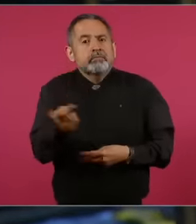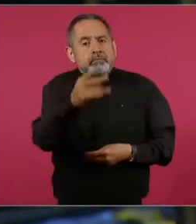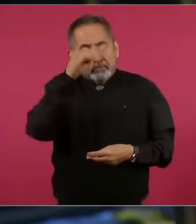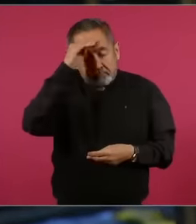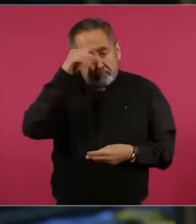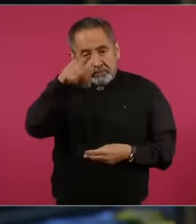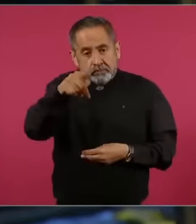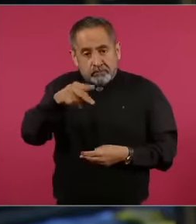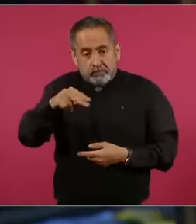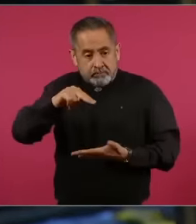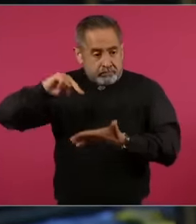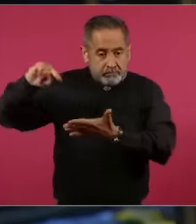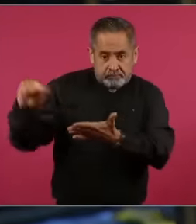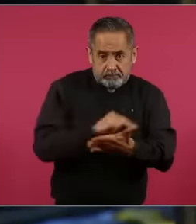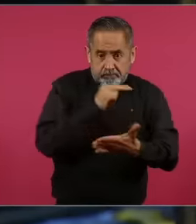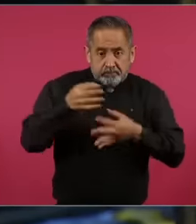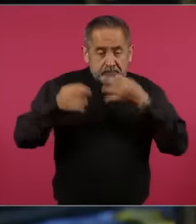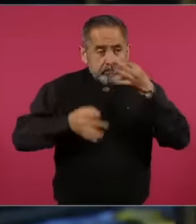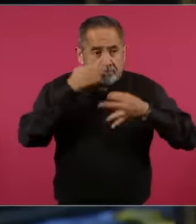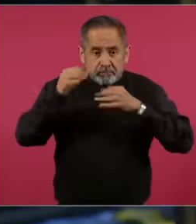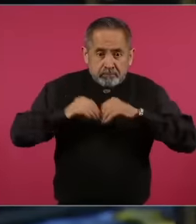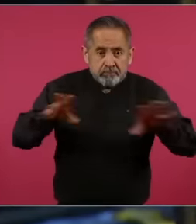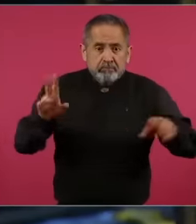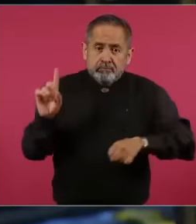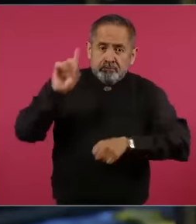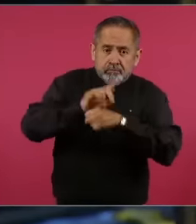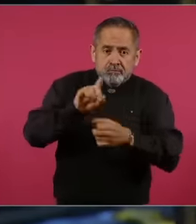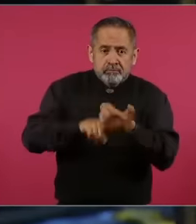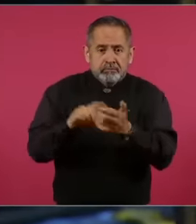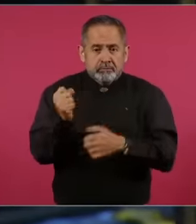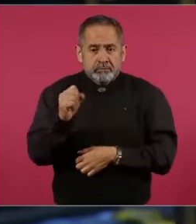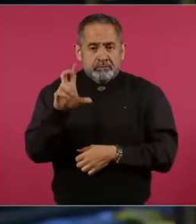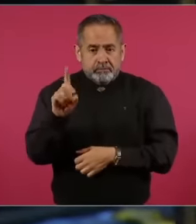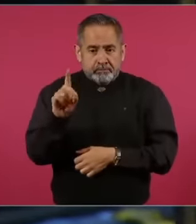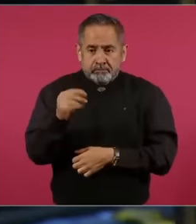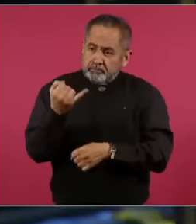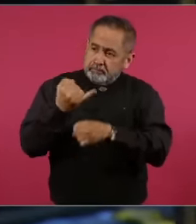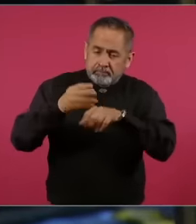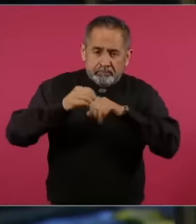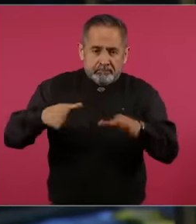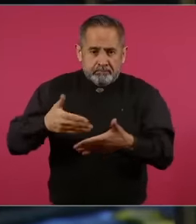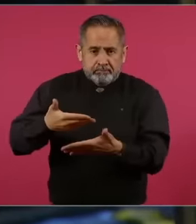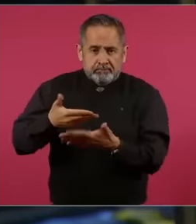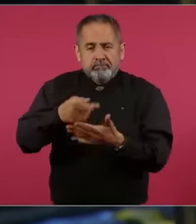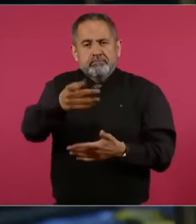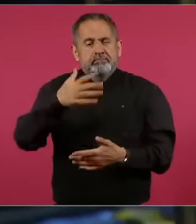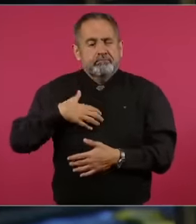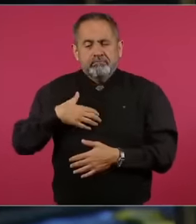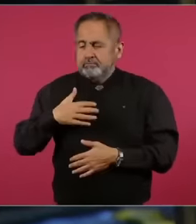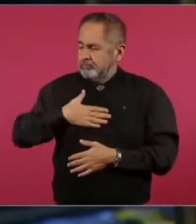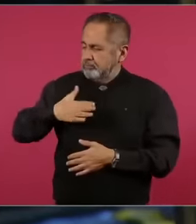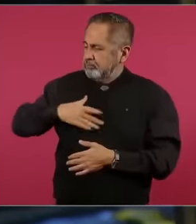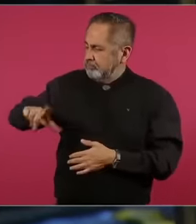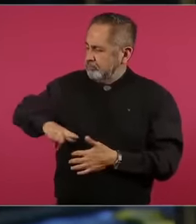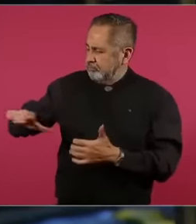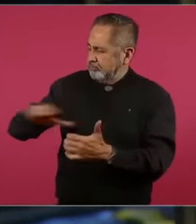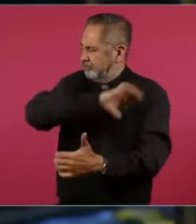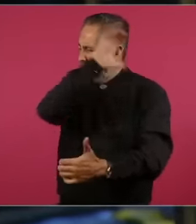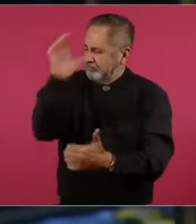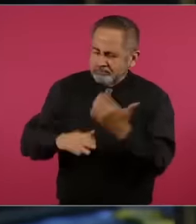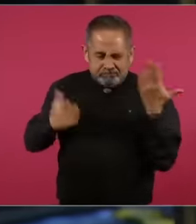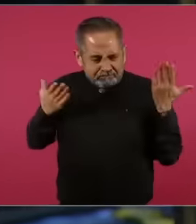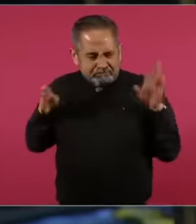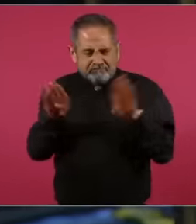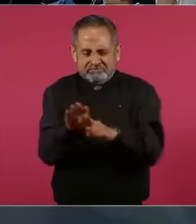la reforma al Poder Judicial y promulgarla el 30 de septiembre, a más tardar, como un cierre de su administración? ¿Qué es lo que contempla,